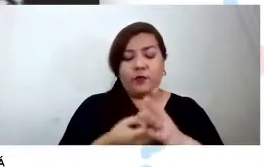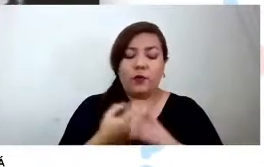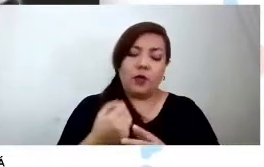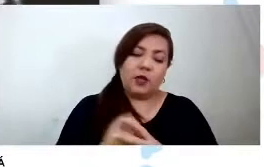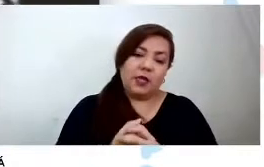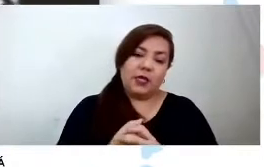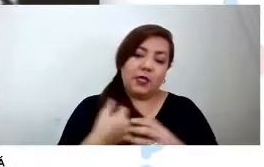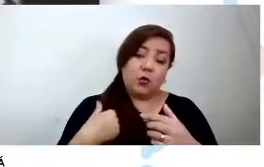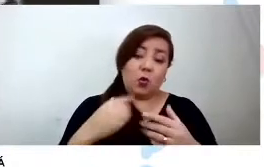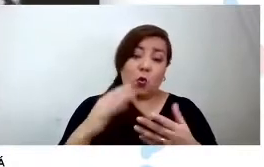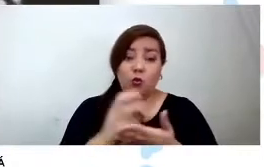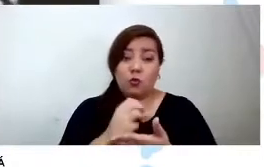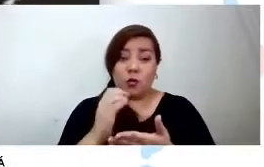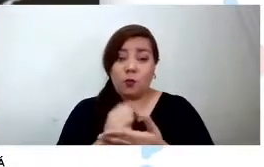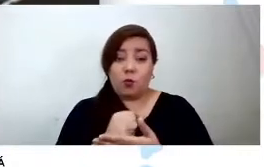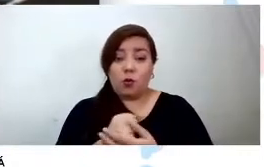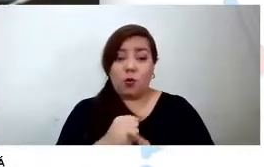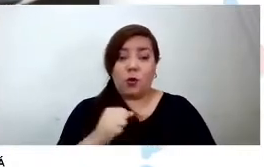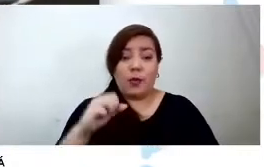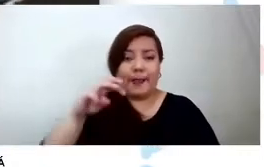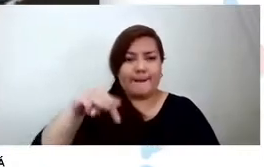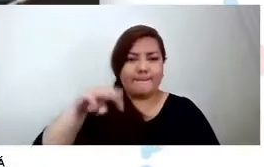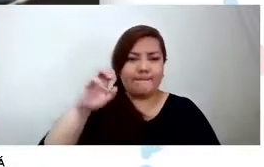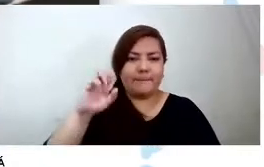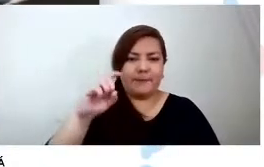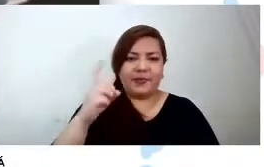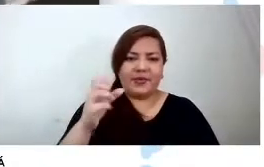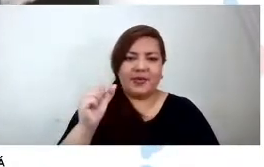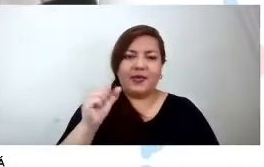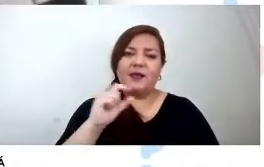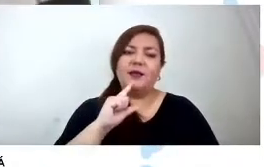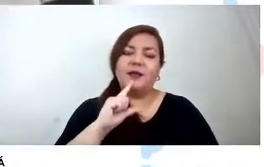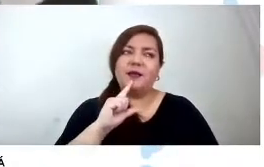tan interesantes como el Megatherium,